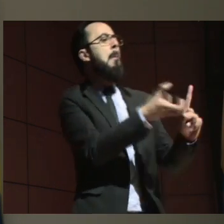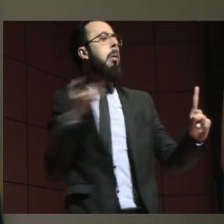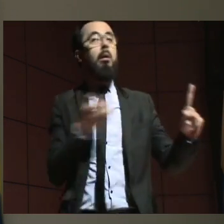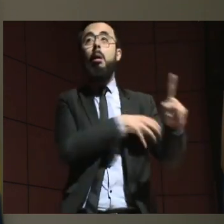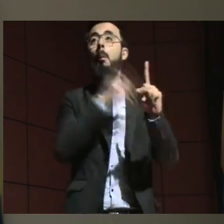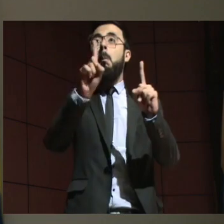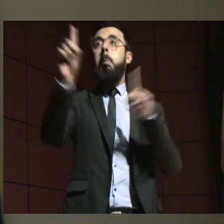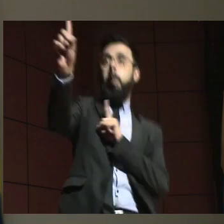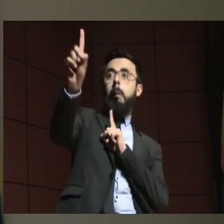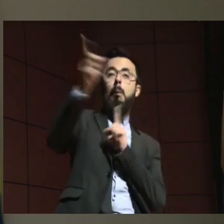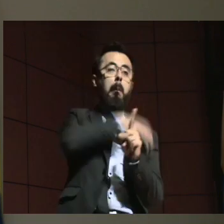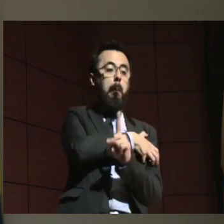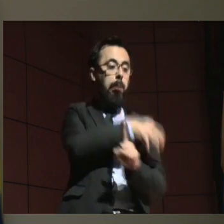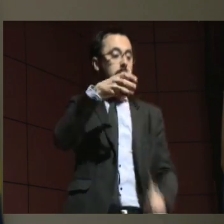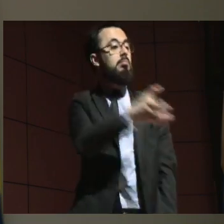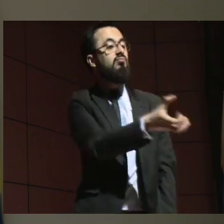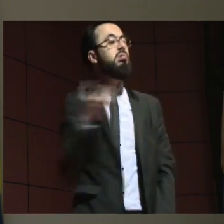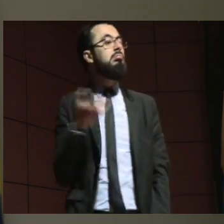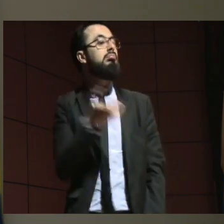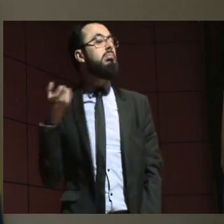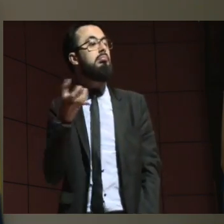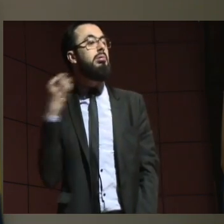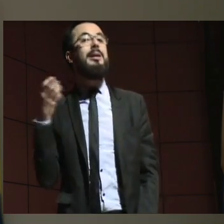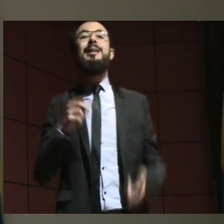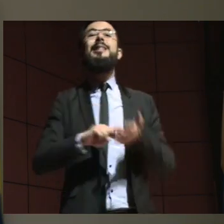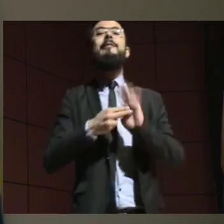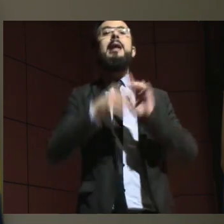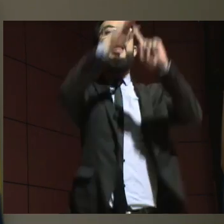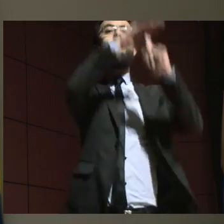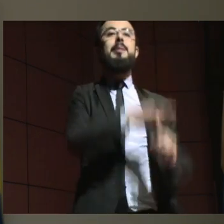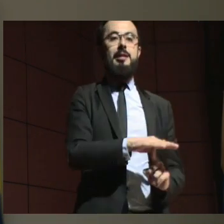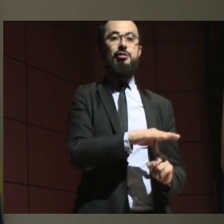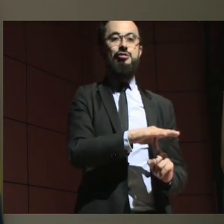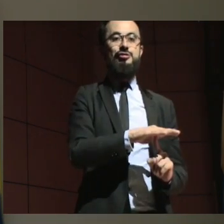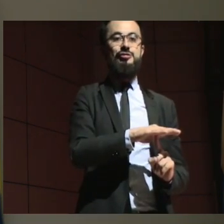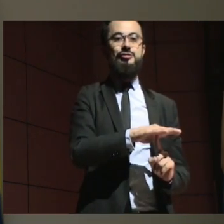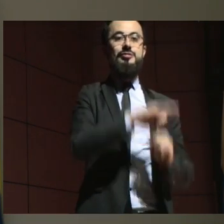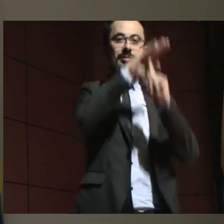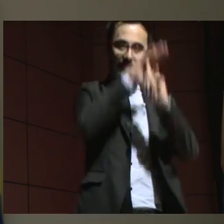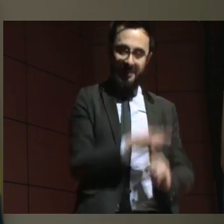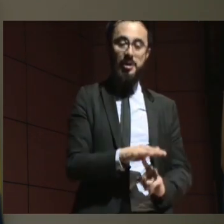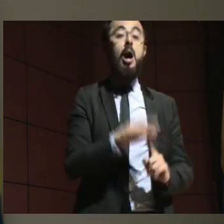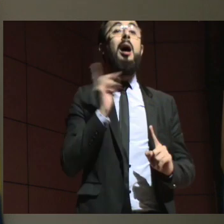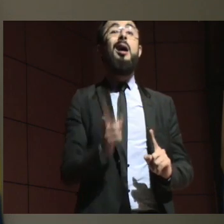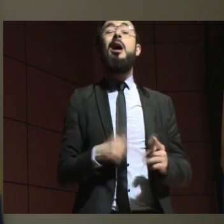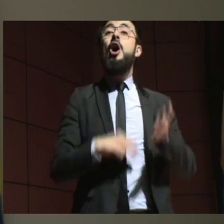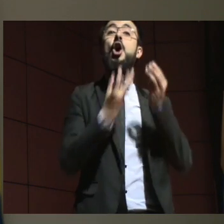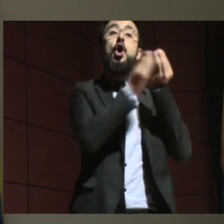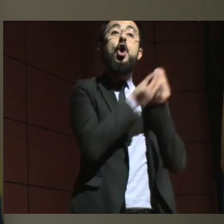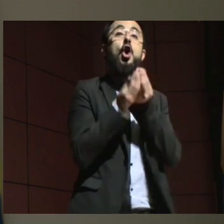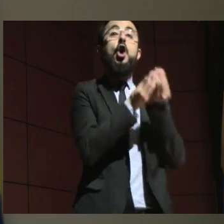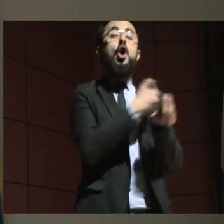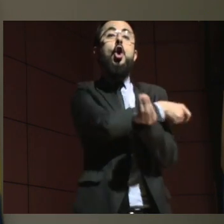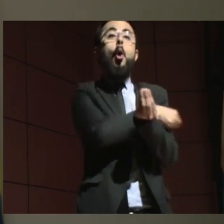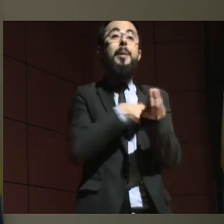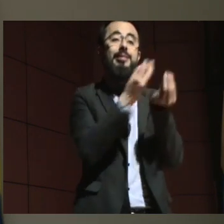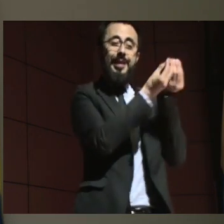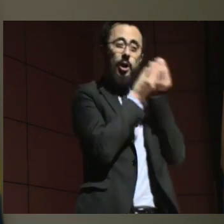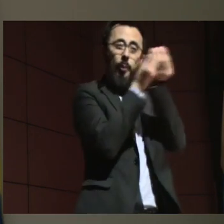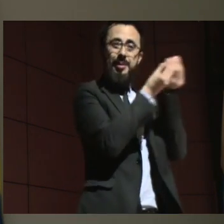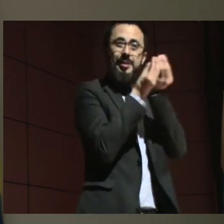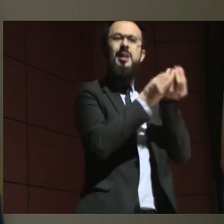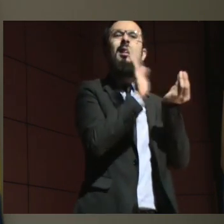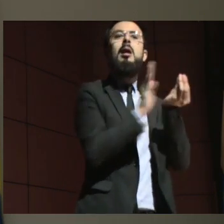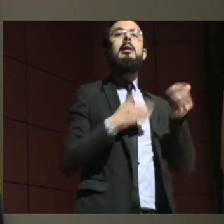Y así lo afirma el Comité de la Convención sobre los Derechos de las Personas con Discapacidad en su observación general número